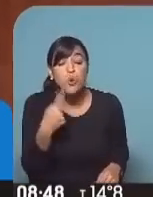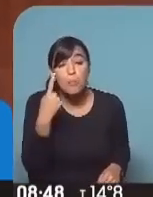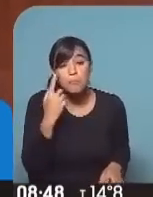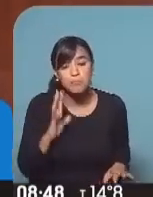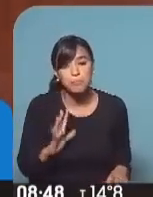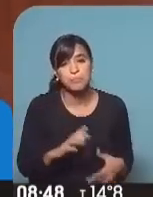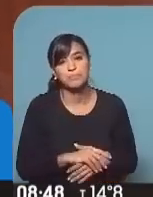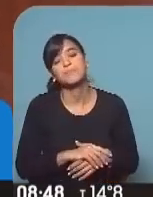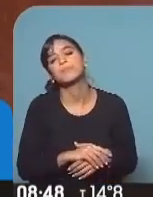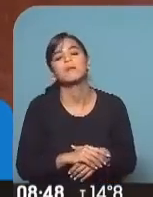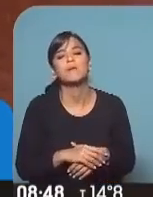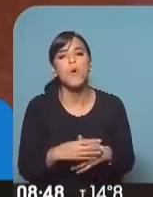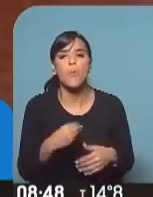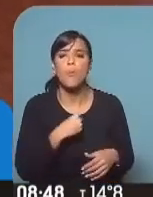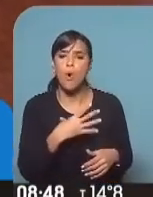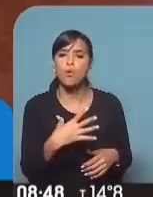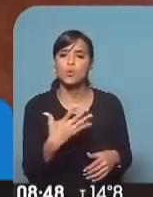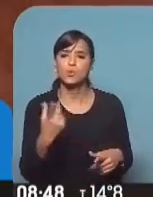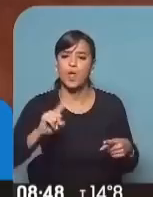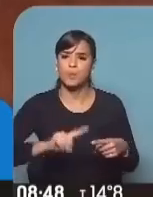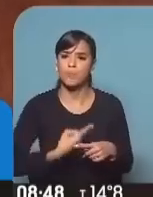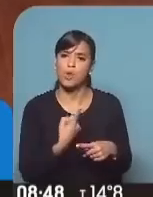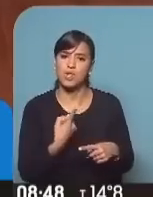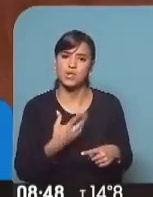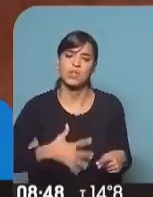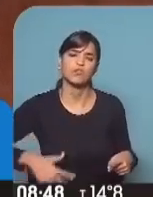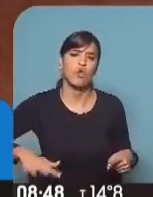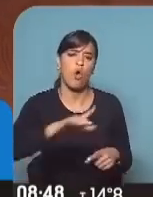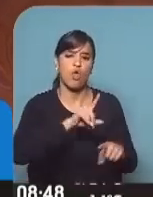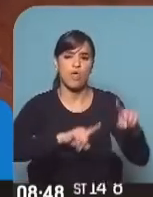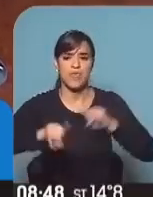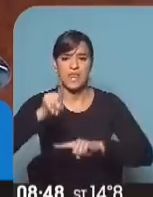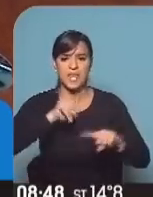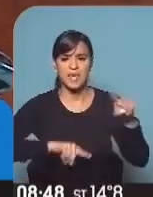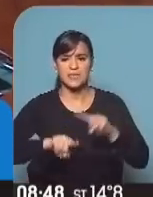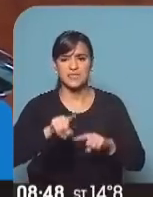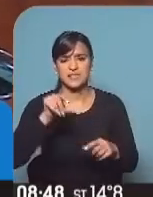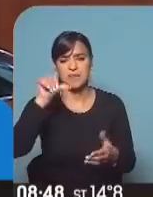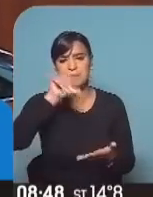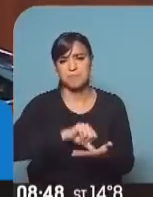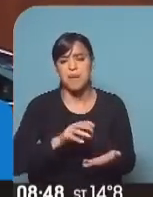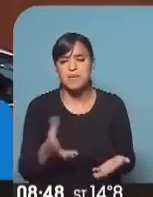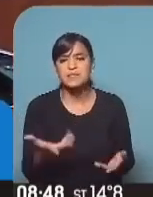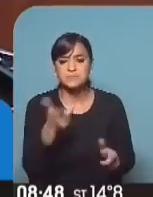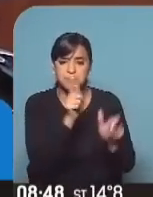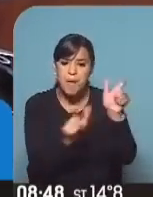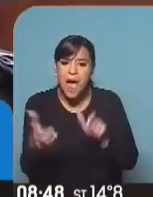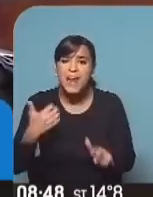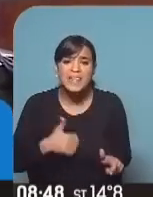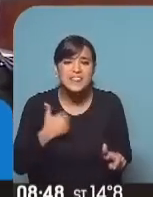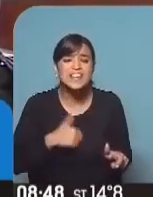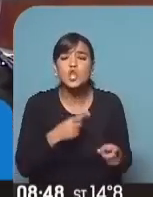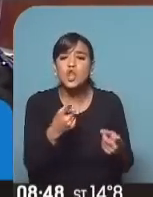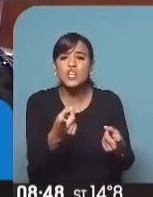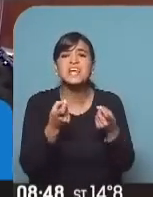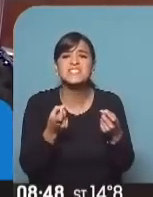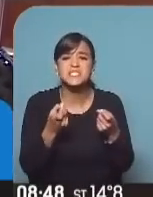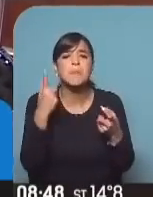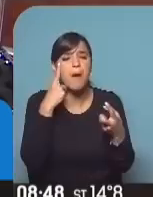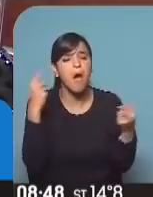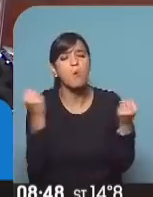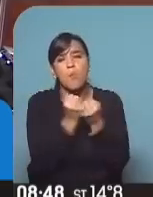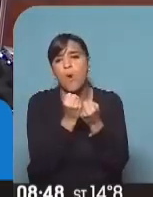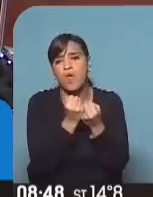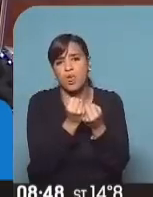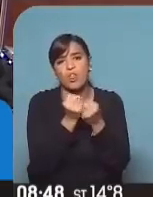la voluntad política de toda la dirigencia de nuestro país nuestro país los argentinos necesitamos que haya acuerdos